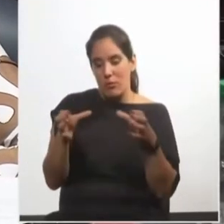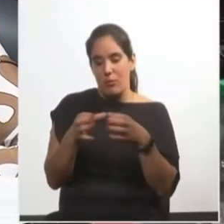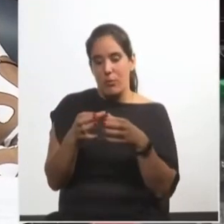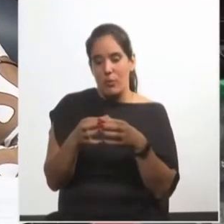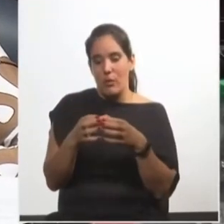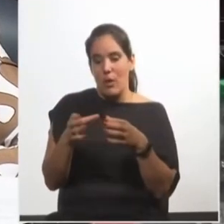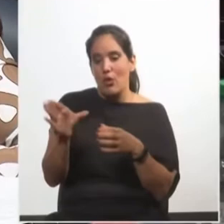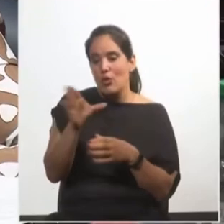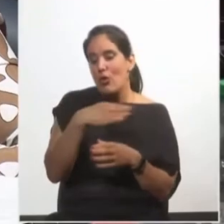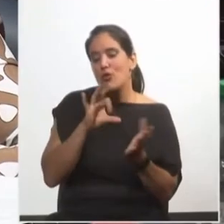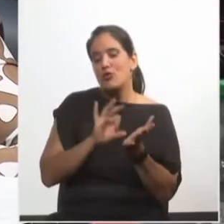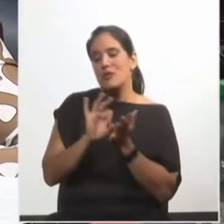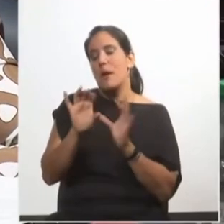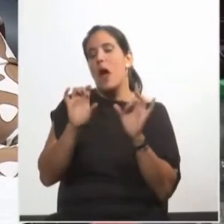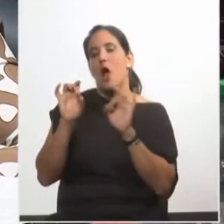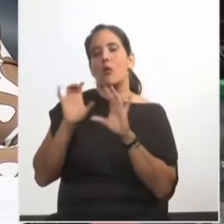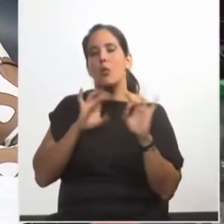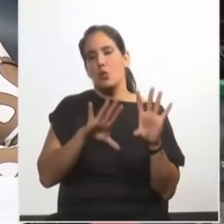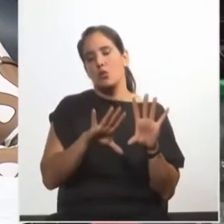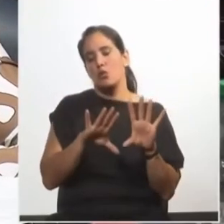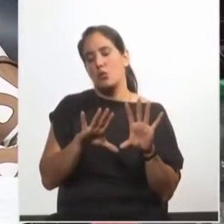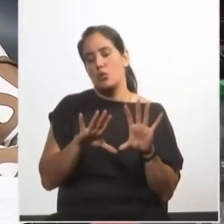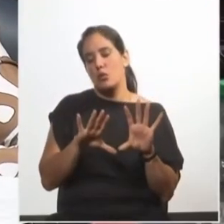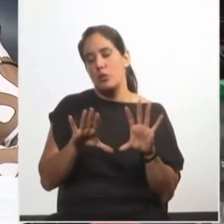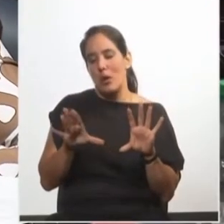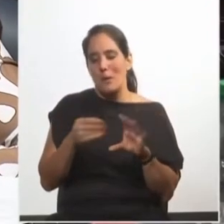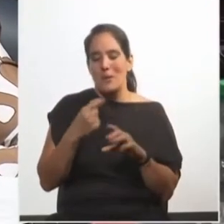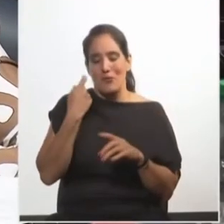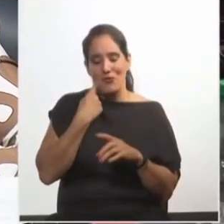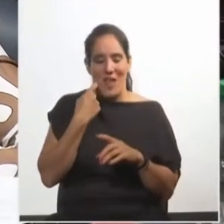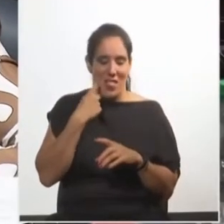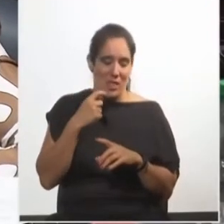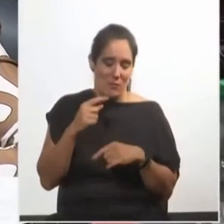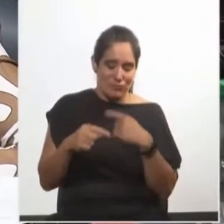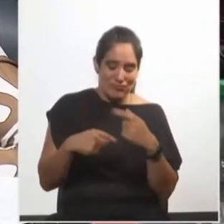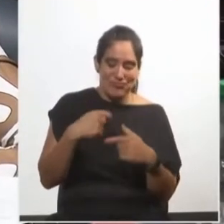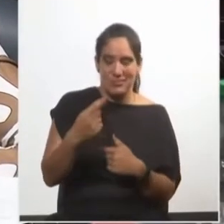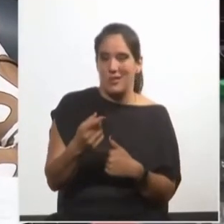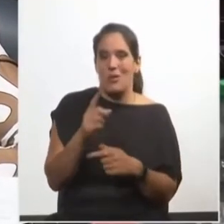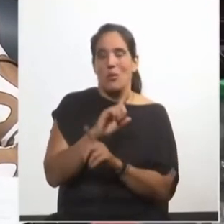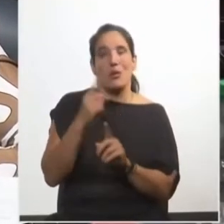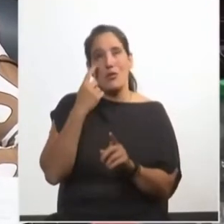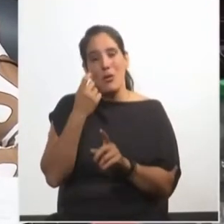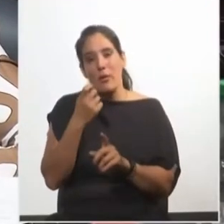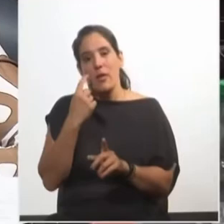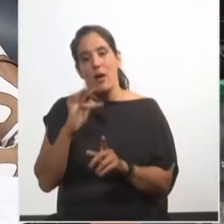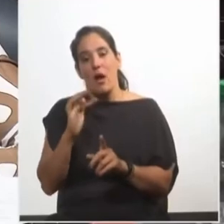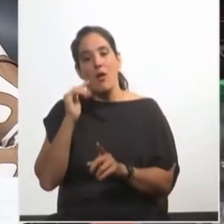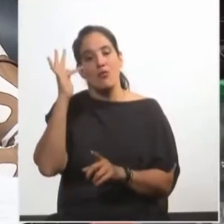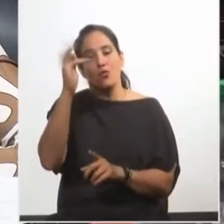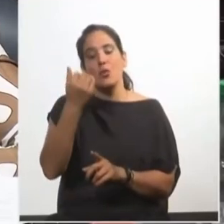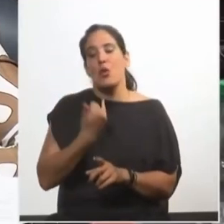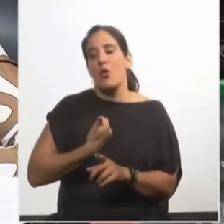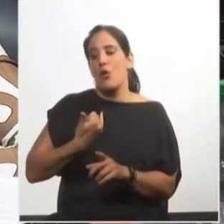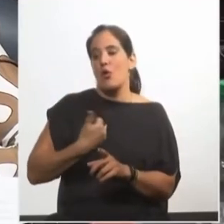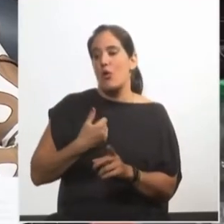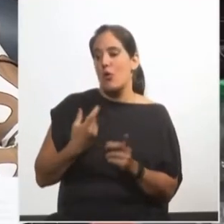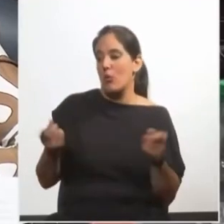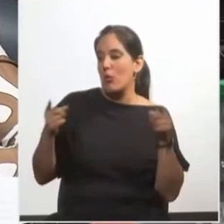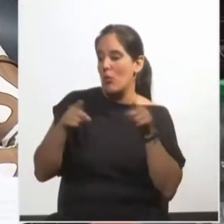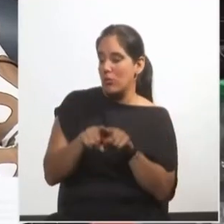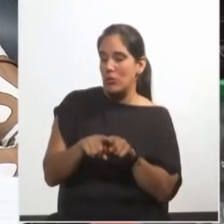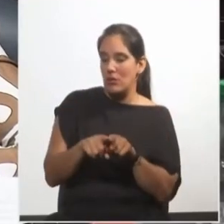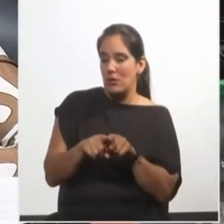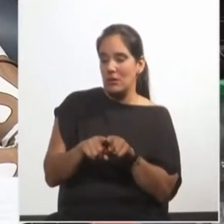previsional común, pero se queda a medio camino, en la medida que no prevé la convergencia en los esquemas de aporte